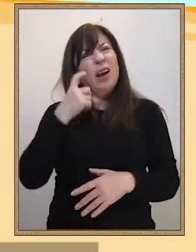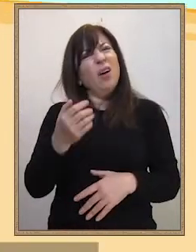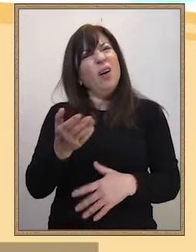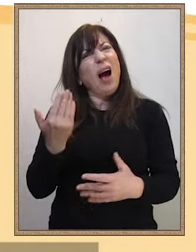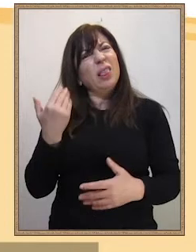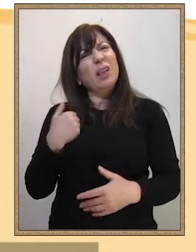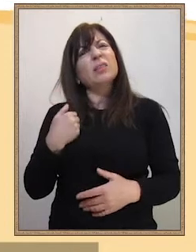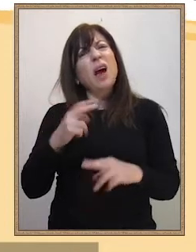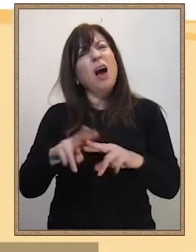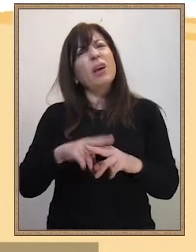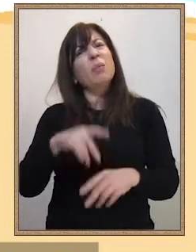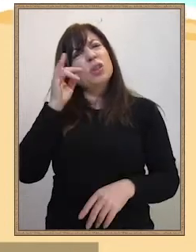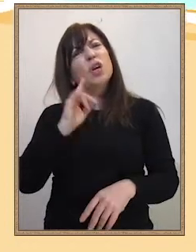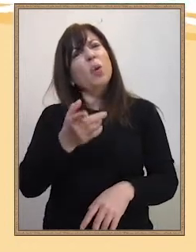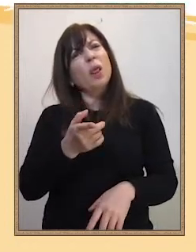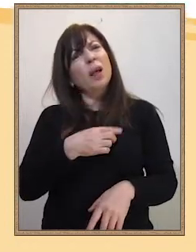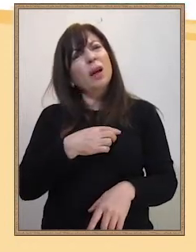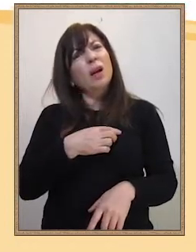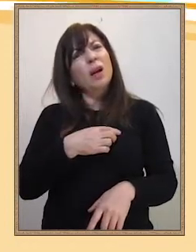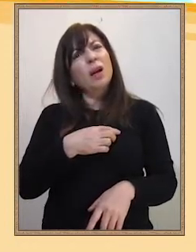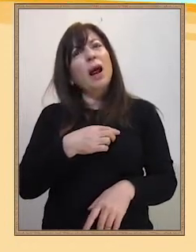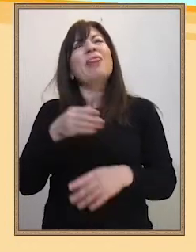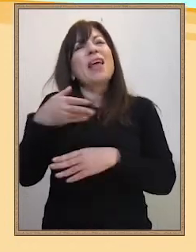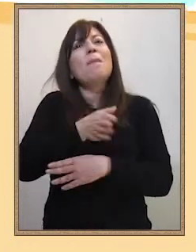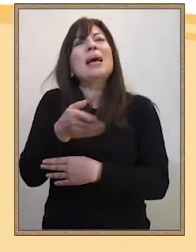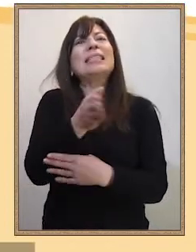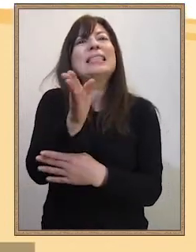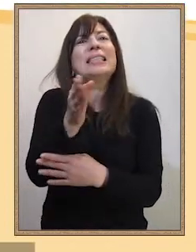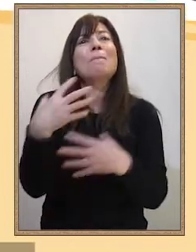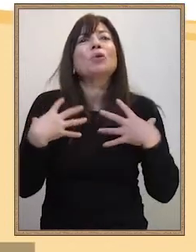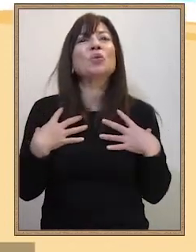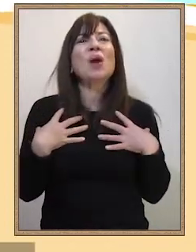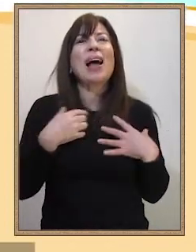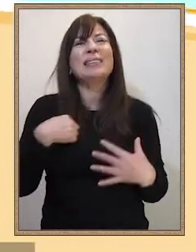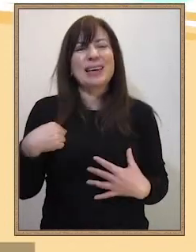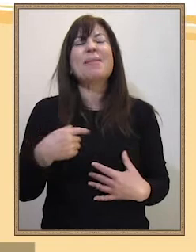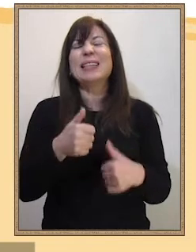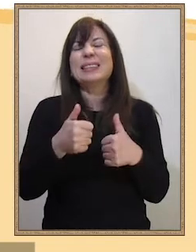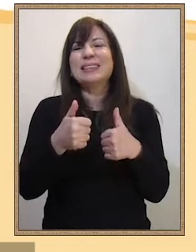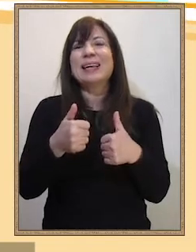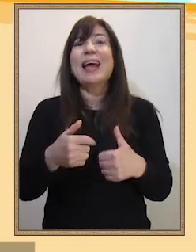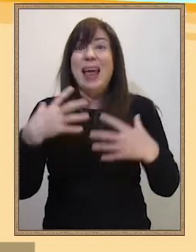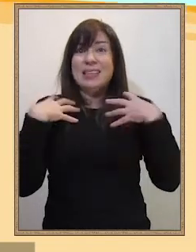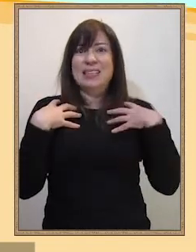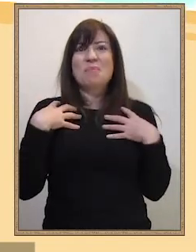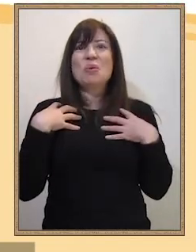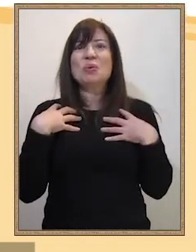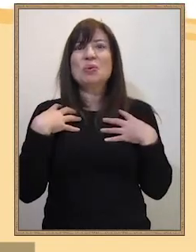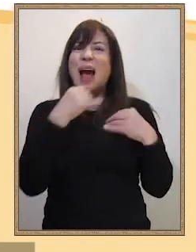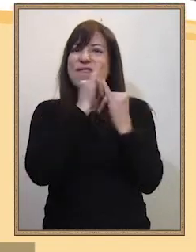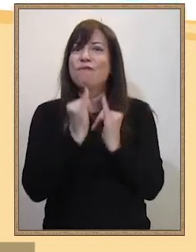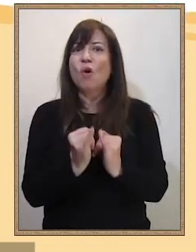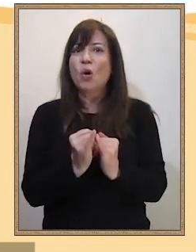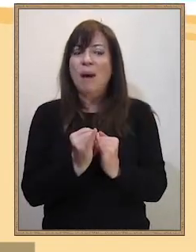hecho esta postura antes. ¿Se acuerdan? Es la postura del pez. En esta postura nos vamos a poner de esta